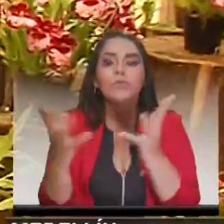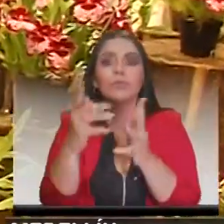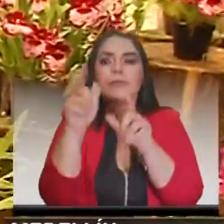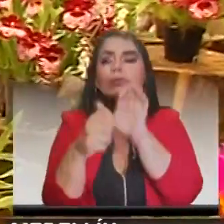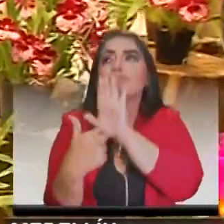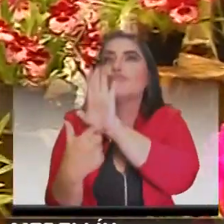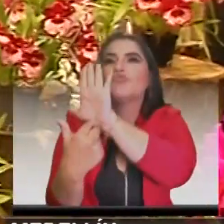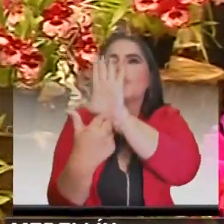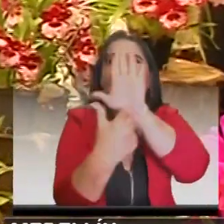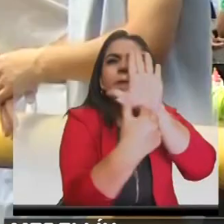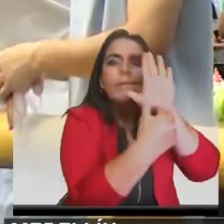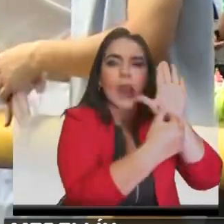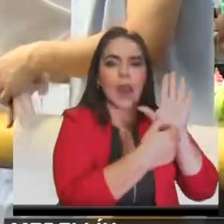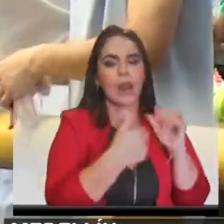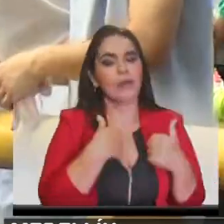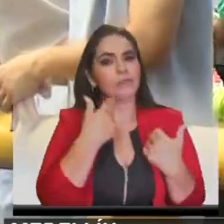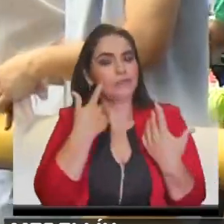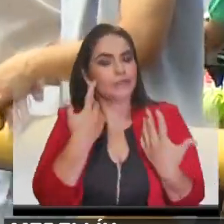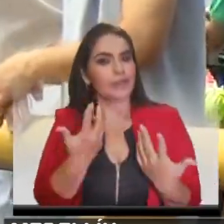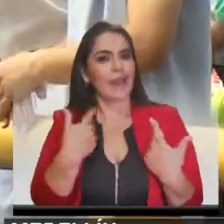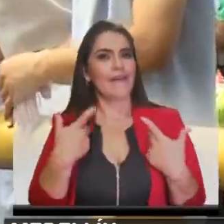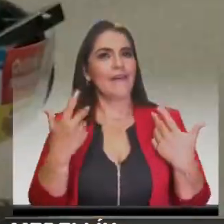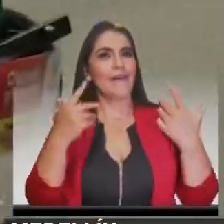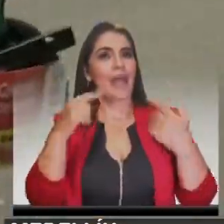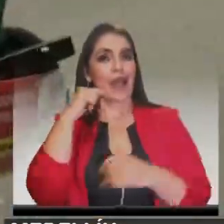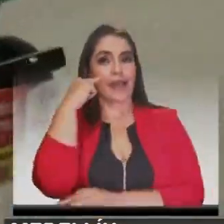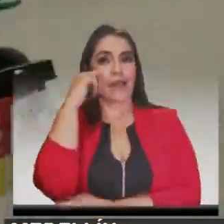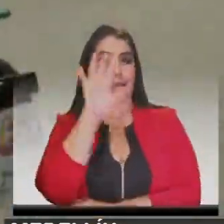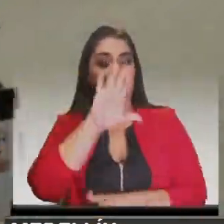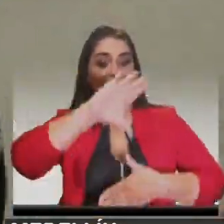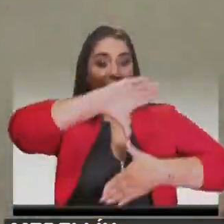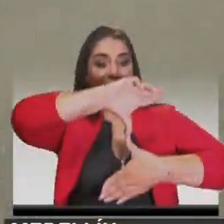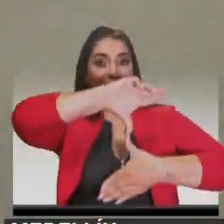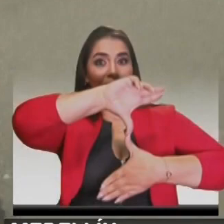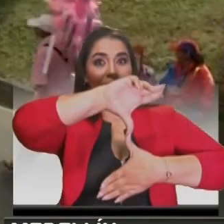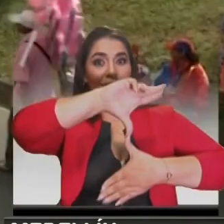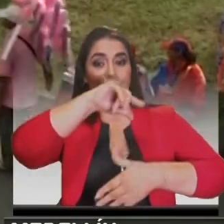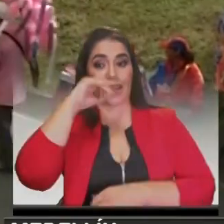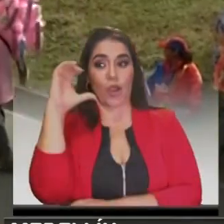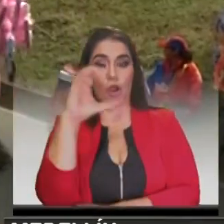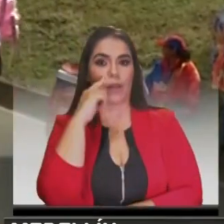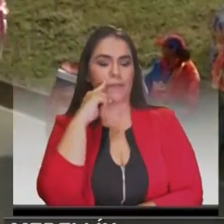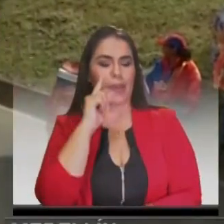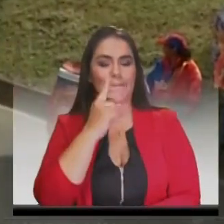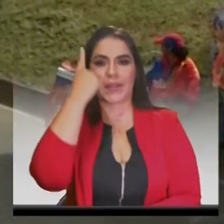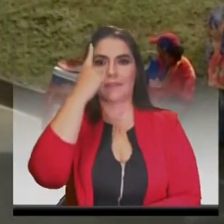experimentar desde sus casas una de las ferias más importantes de América Latina y del país.